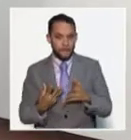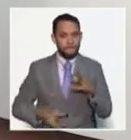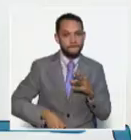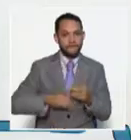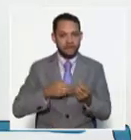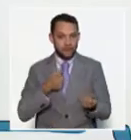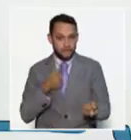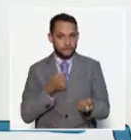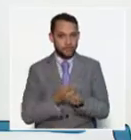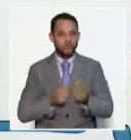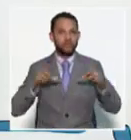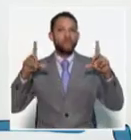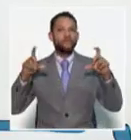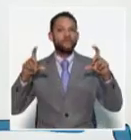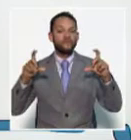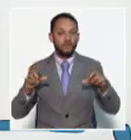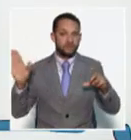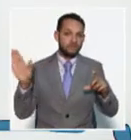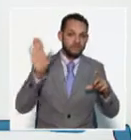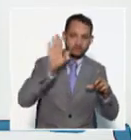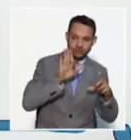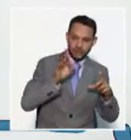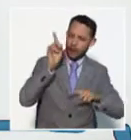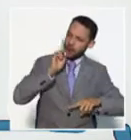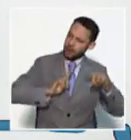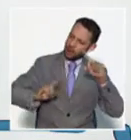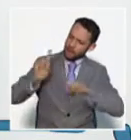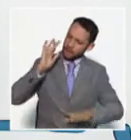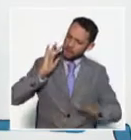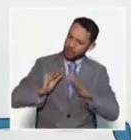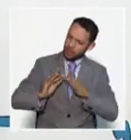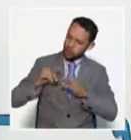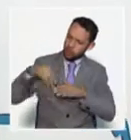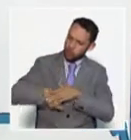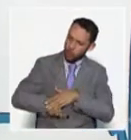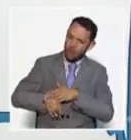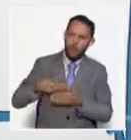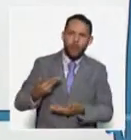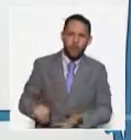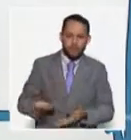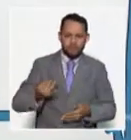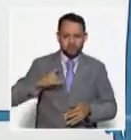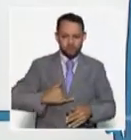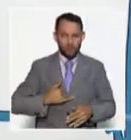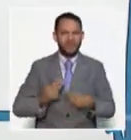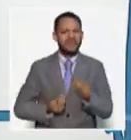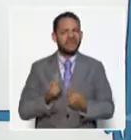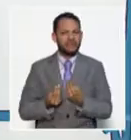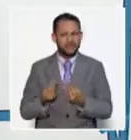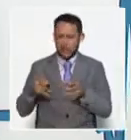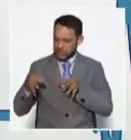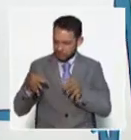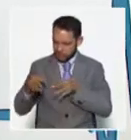unas imágenes didácticas para que ustedes entiendan qué es lo que tenemos allá de estructura empecemos a contarle a las personas cuáles son como